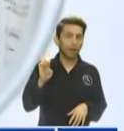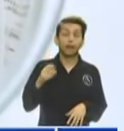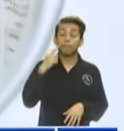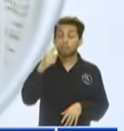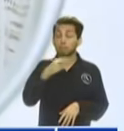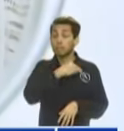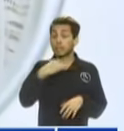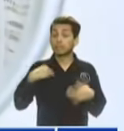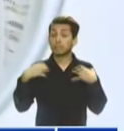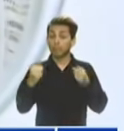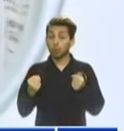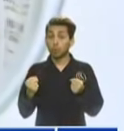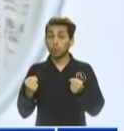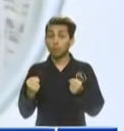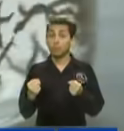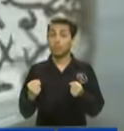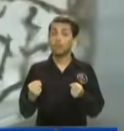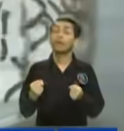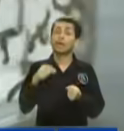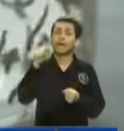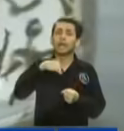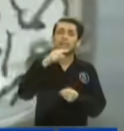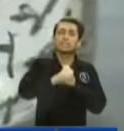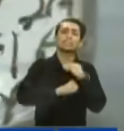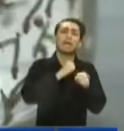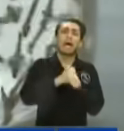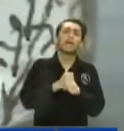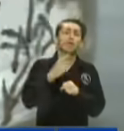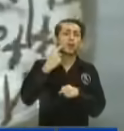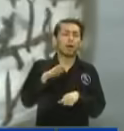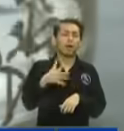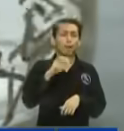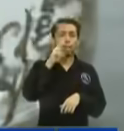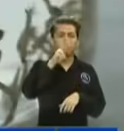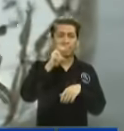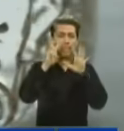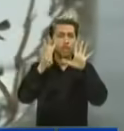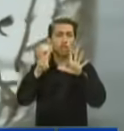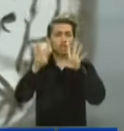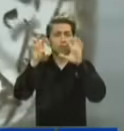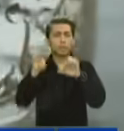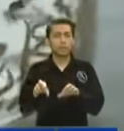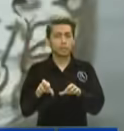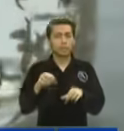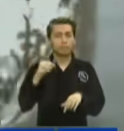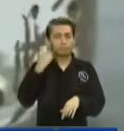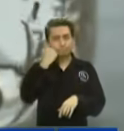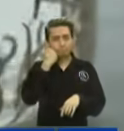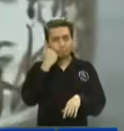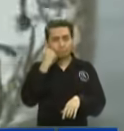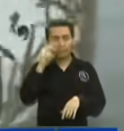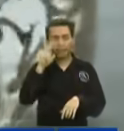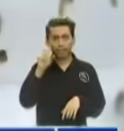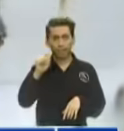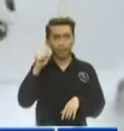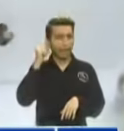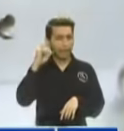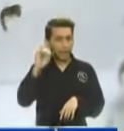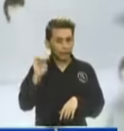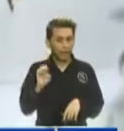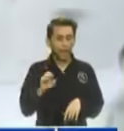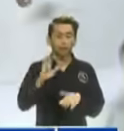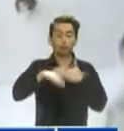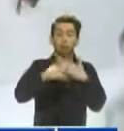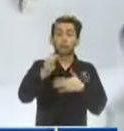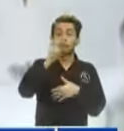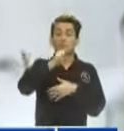Pública y Asistencia Social, este año existían 28 casos sospechosos. Sin embargo, 22 han sido descartados y